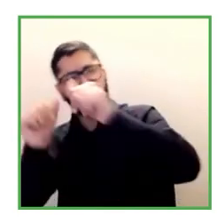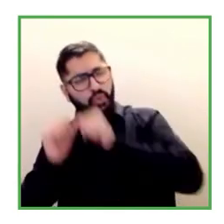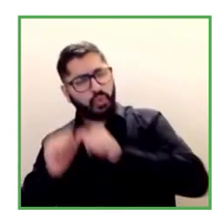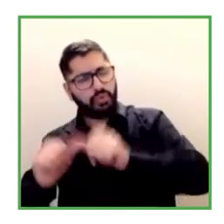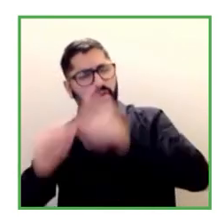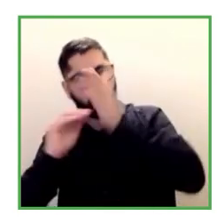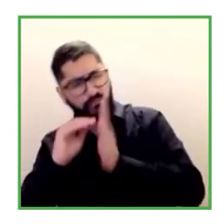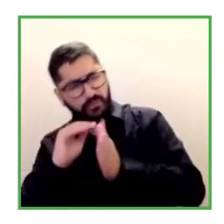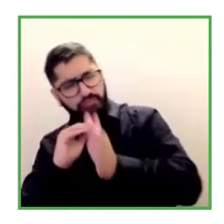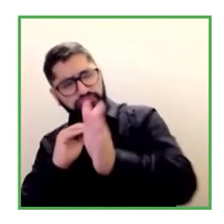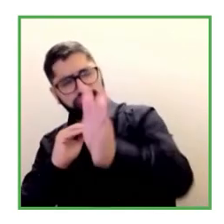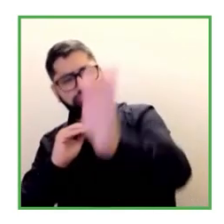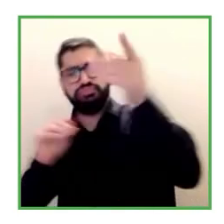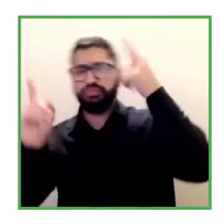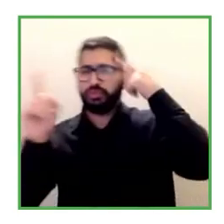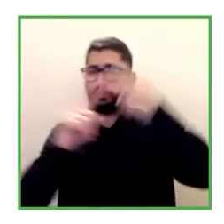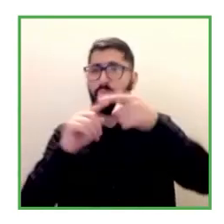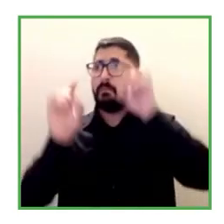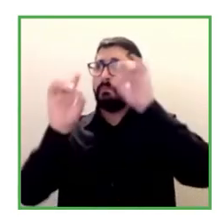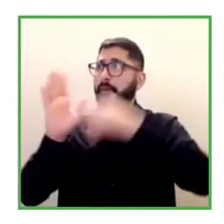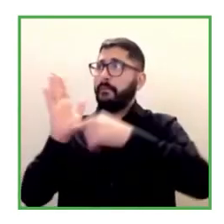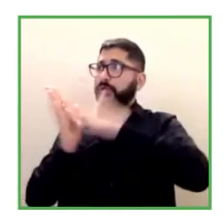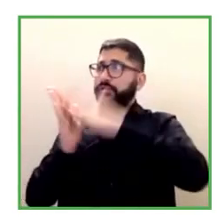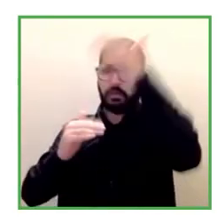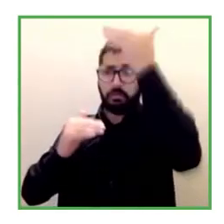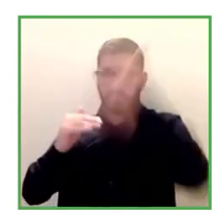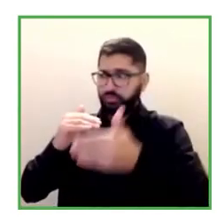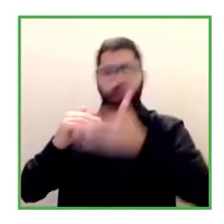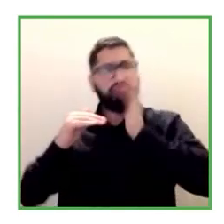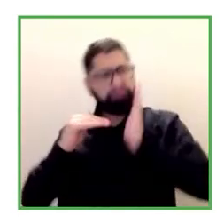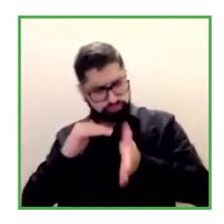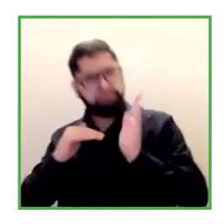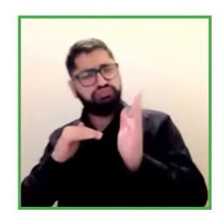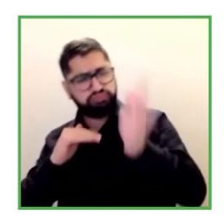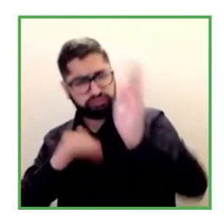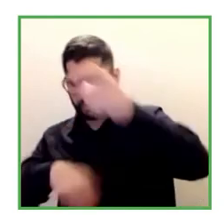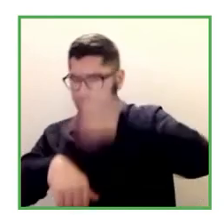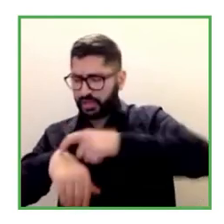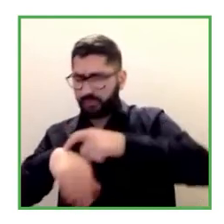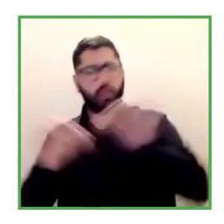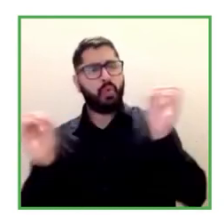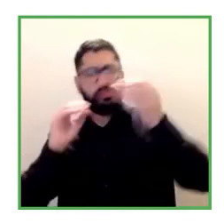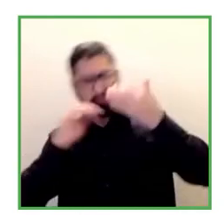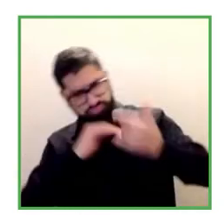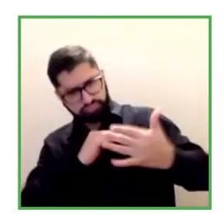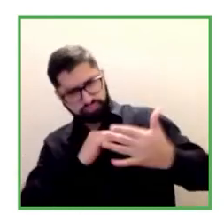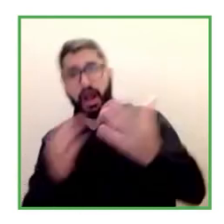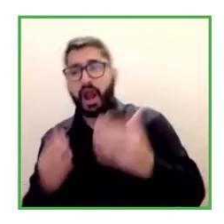tiempo y asegure mejoramiento de calidad de vida de la persona con discapacidad.